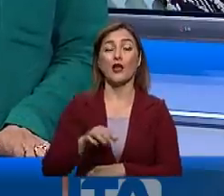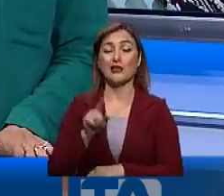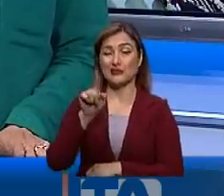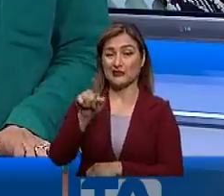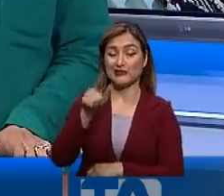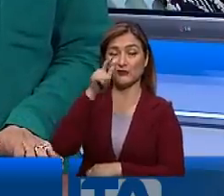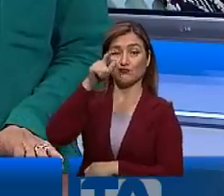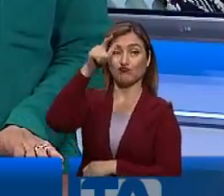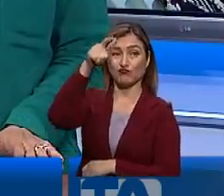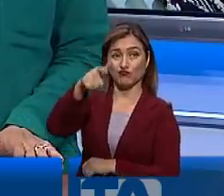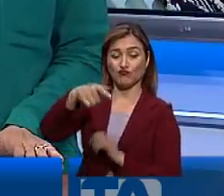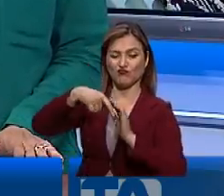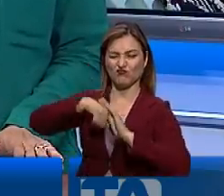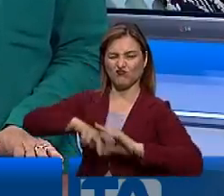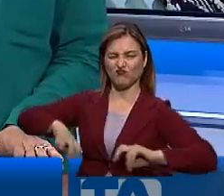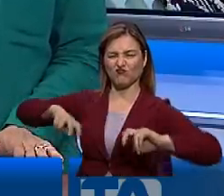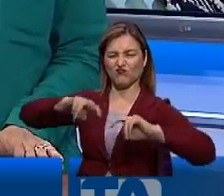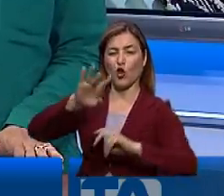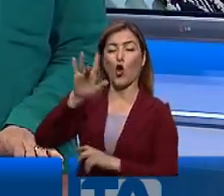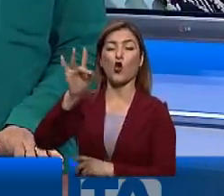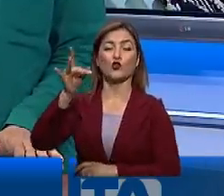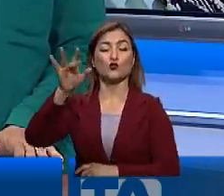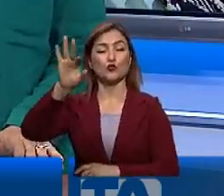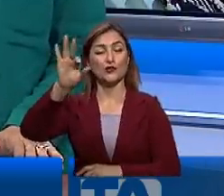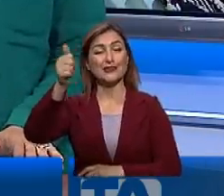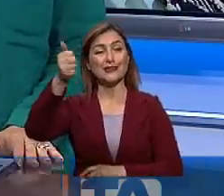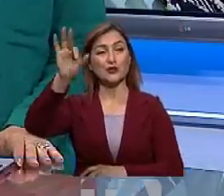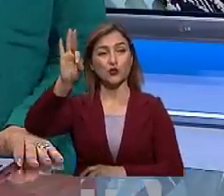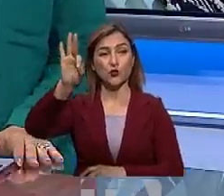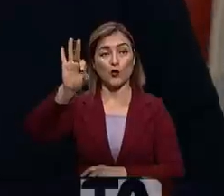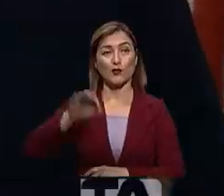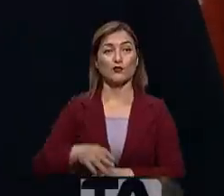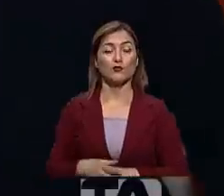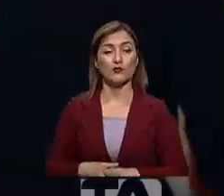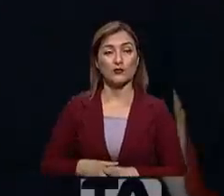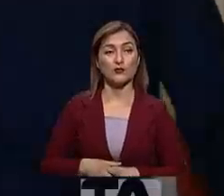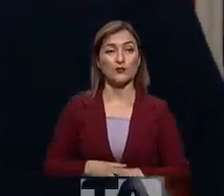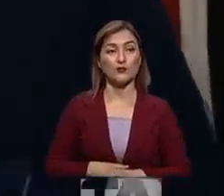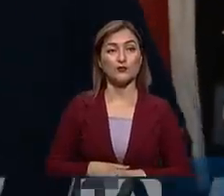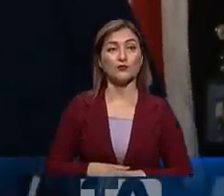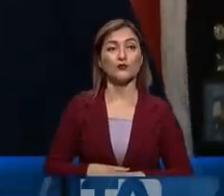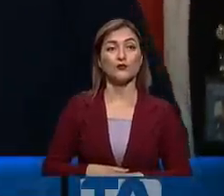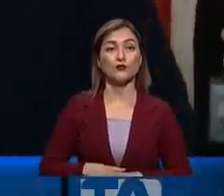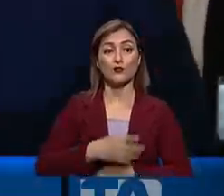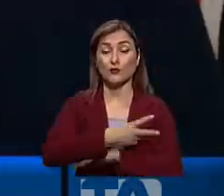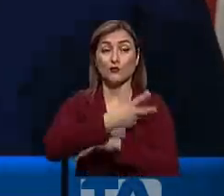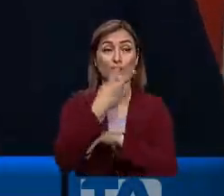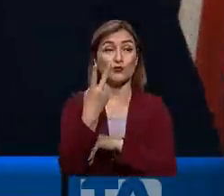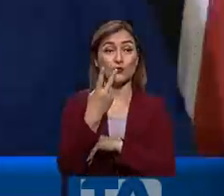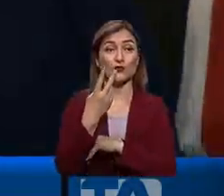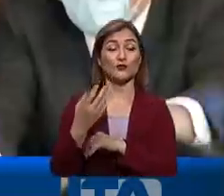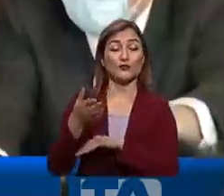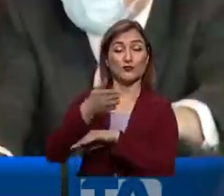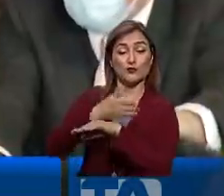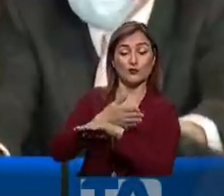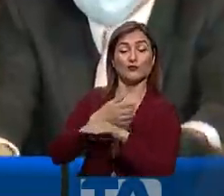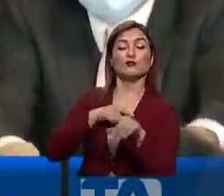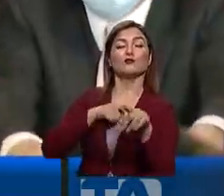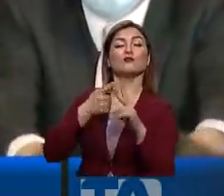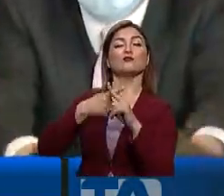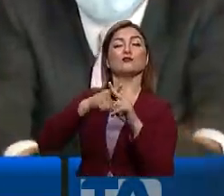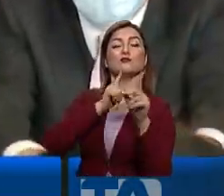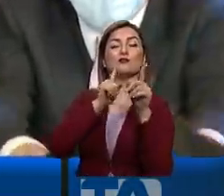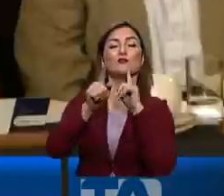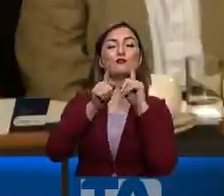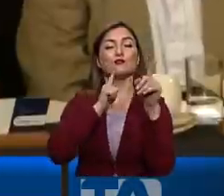por los que Fiscalía abrió 819 expedientes. A 2 días de que se desarrollara el diálogo entre el gobierno y los dirigentes